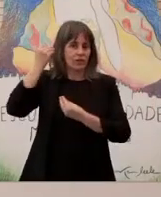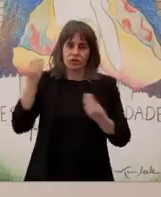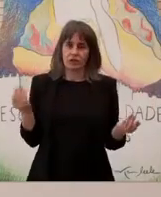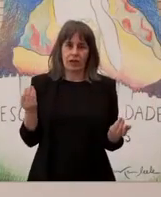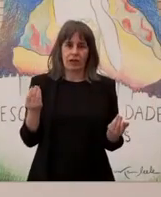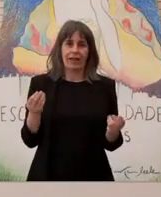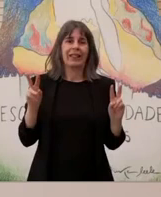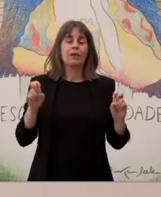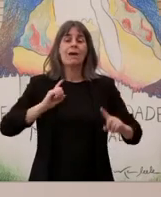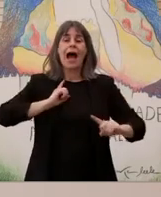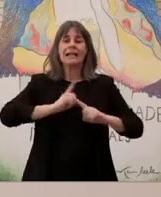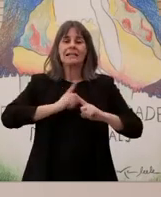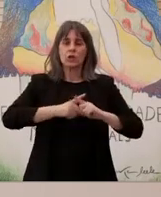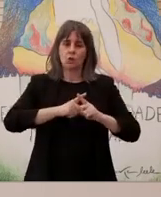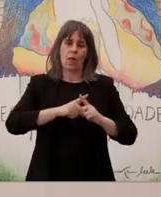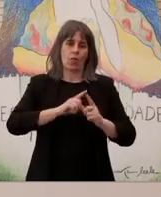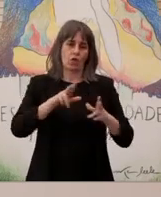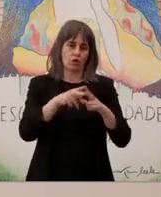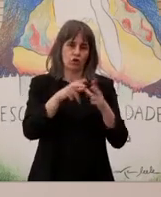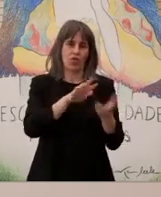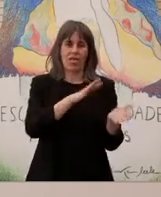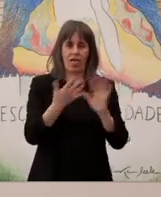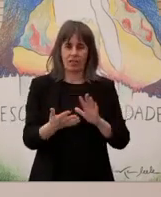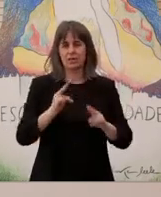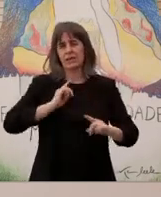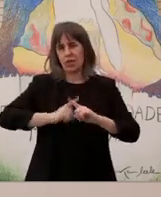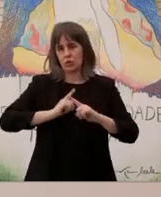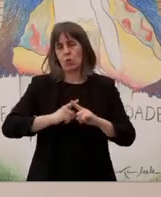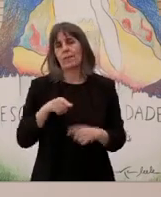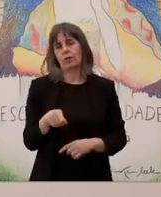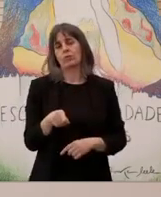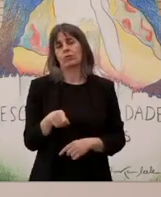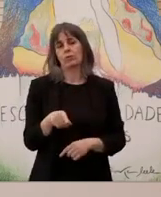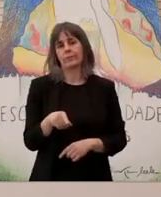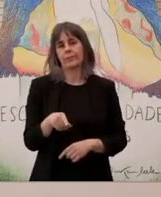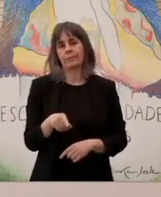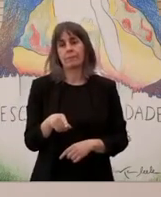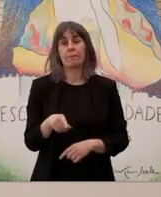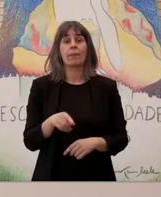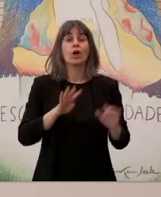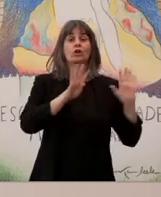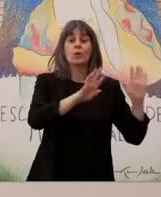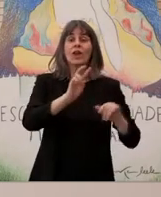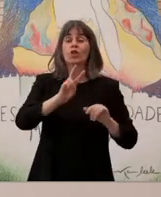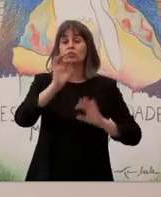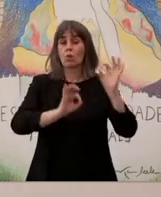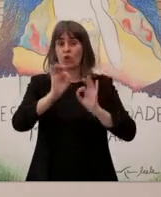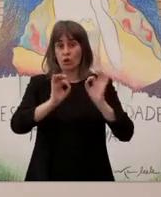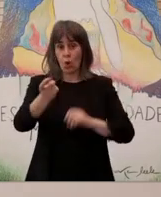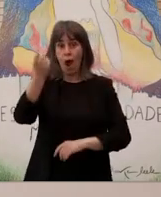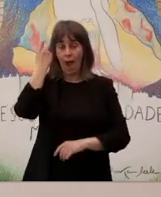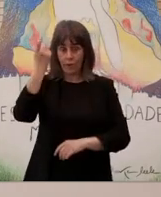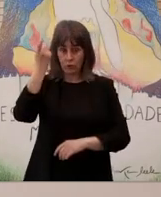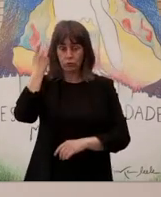sexualización la sociedad en que vivimos no hay por casualidades 92% alumnado